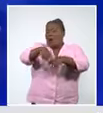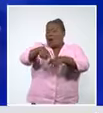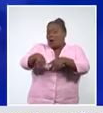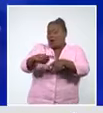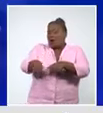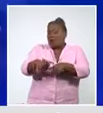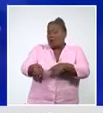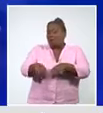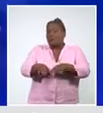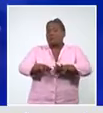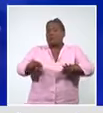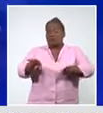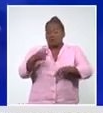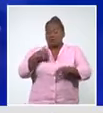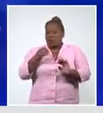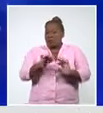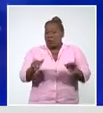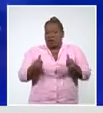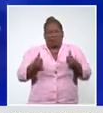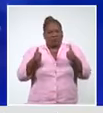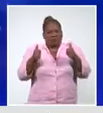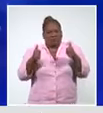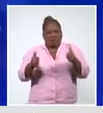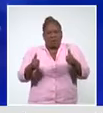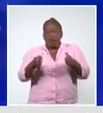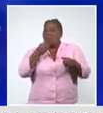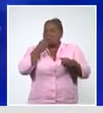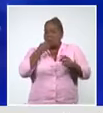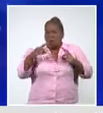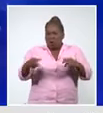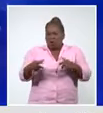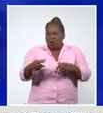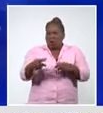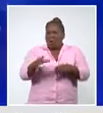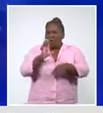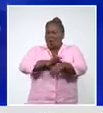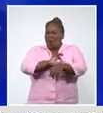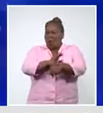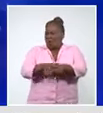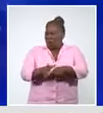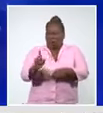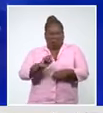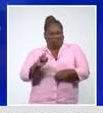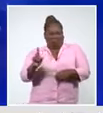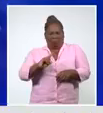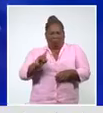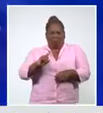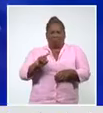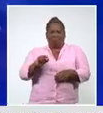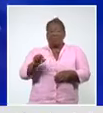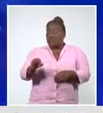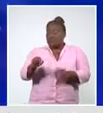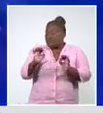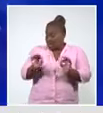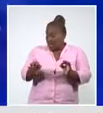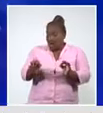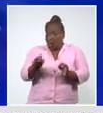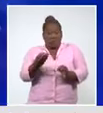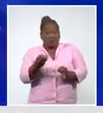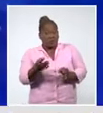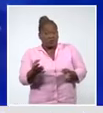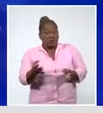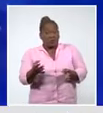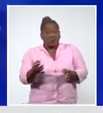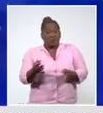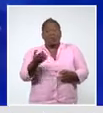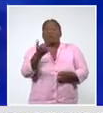están totalmente inmunizados y que no pueden volver a enfermarse con esta enfermedad. ¿Qué de cierto hay en esto? Como dicen los muchachos,